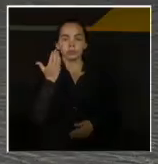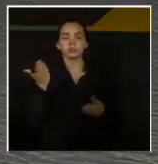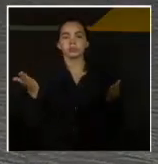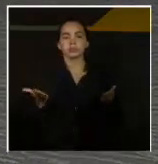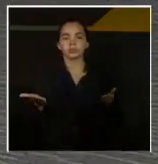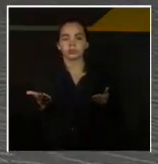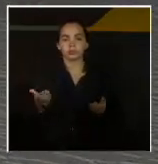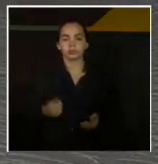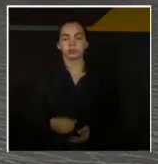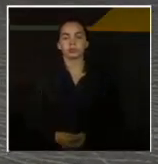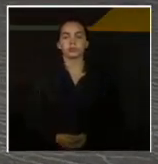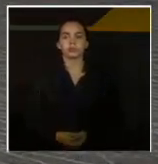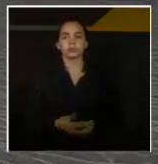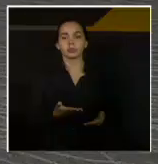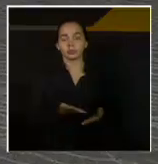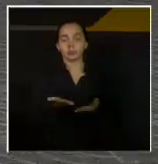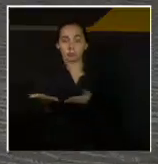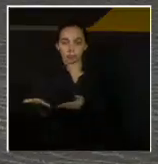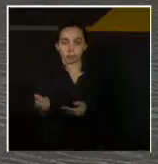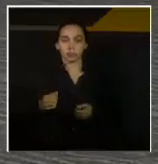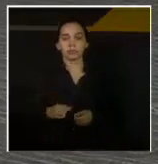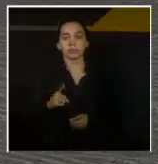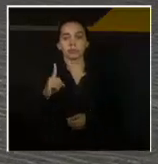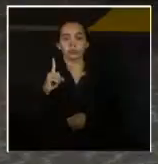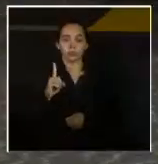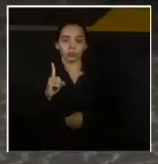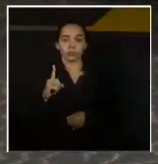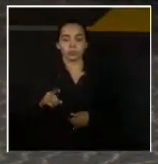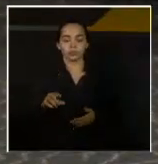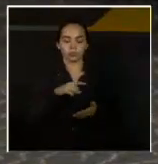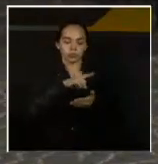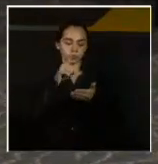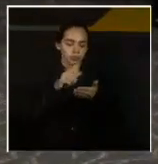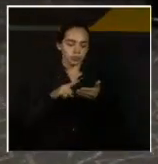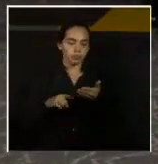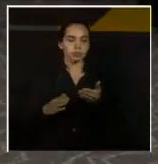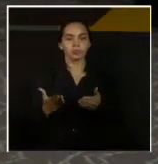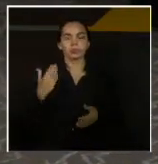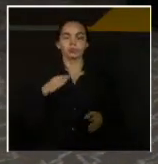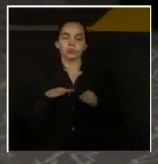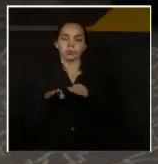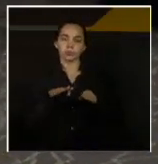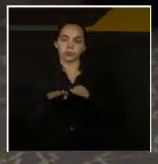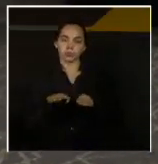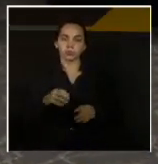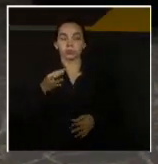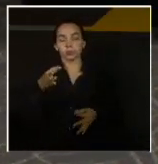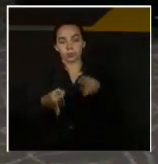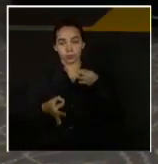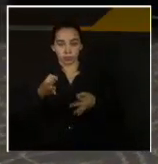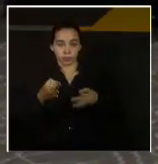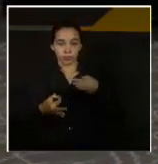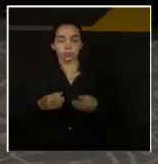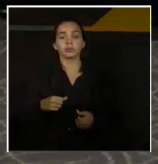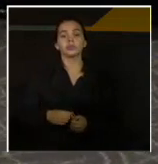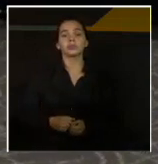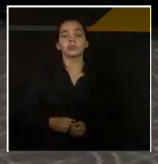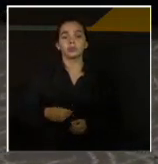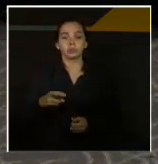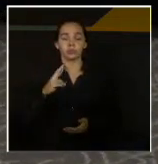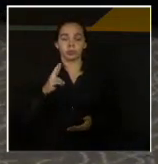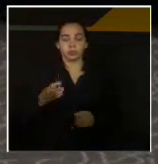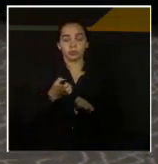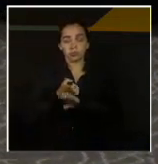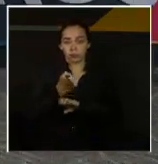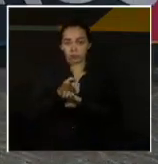es llevar a cabo una revisión de los procesos de procuración de justicia en lo que respecta al